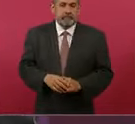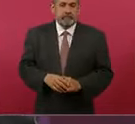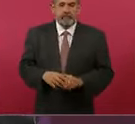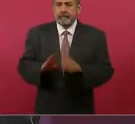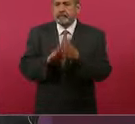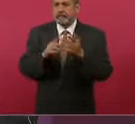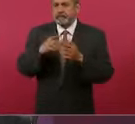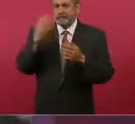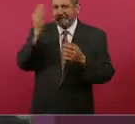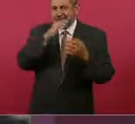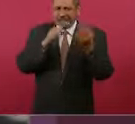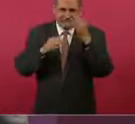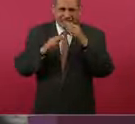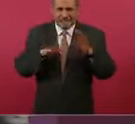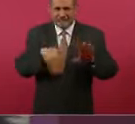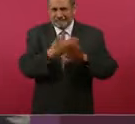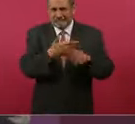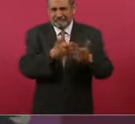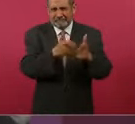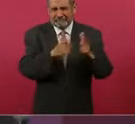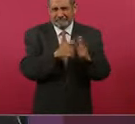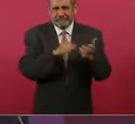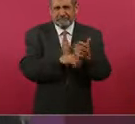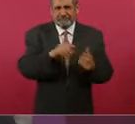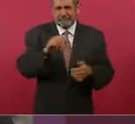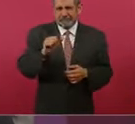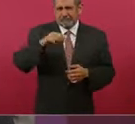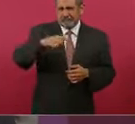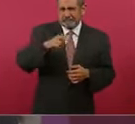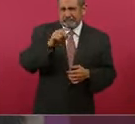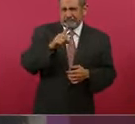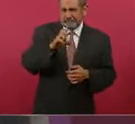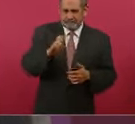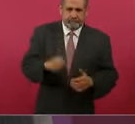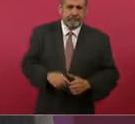levantando falsos, ¿no?, en contra de esta empresa.